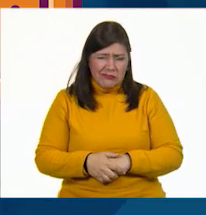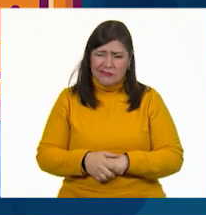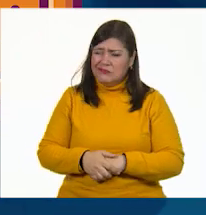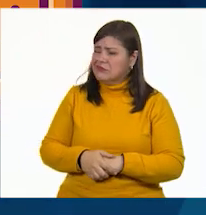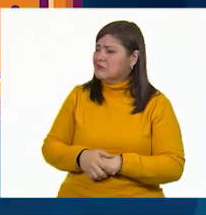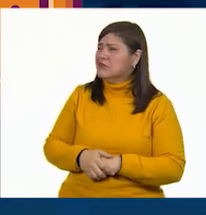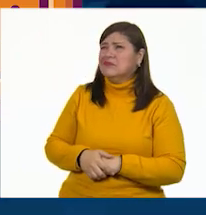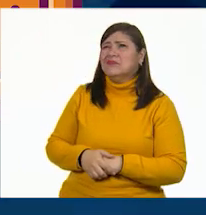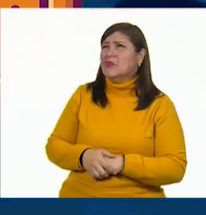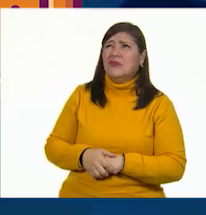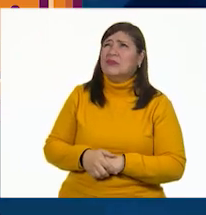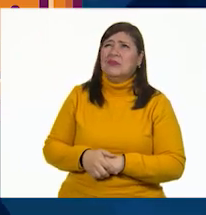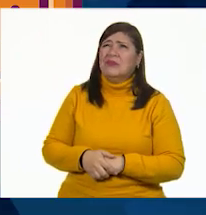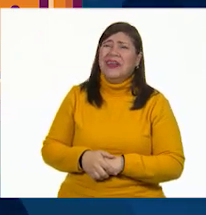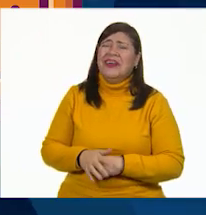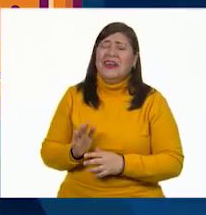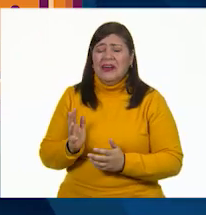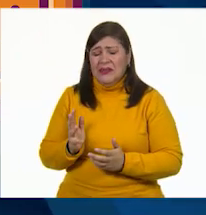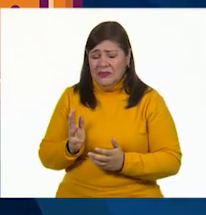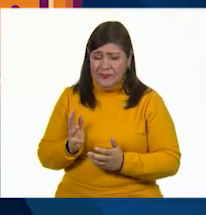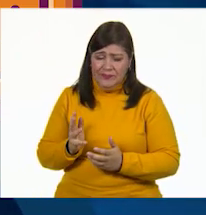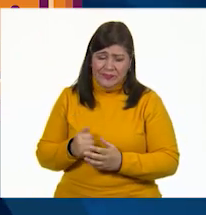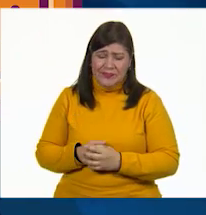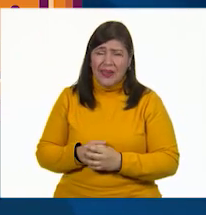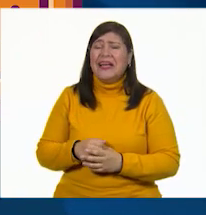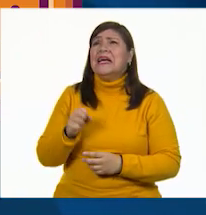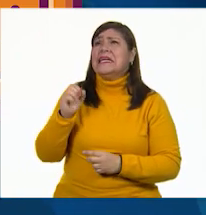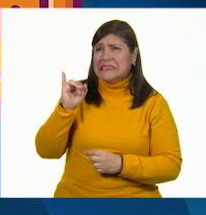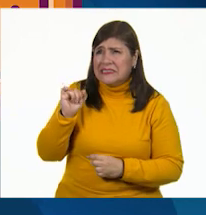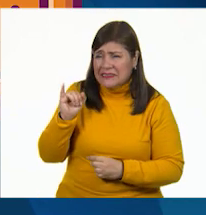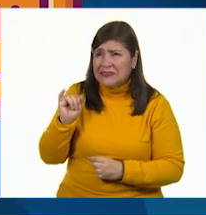No. Bueno, sí.